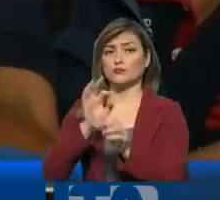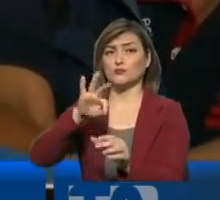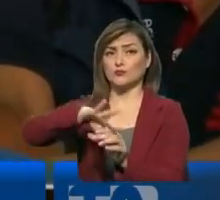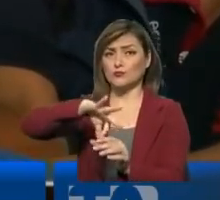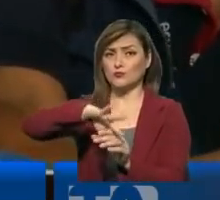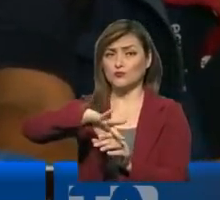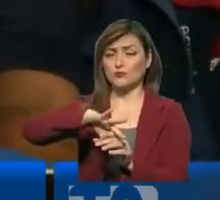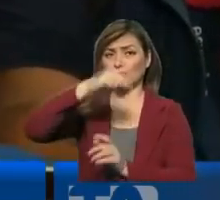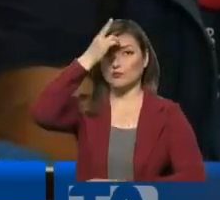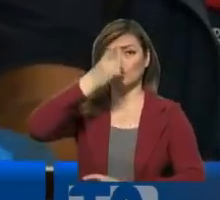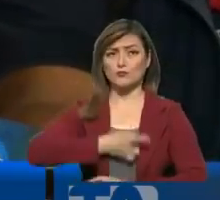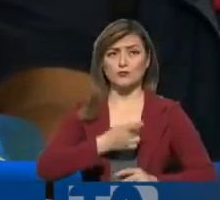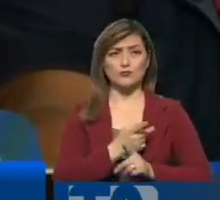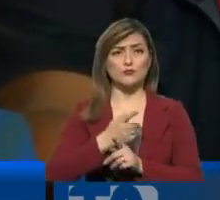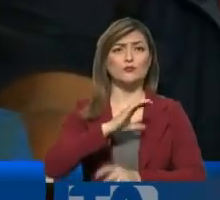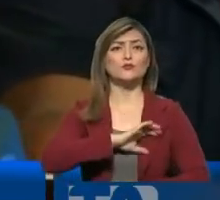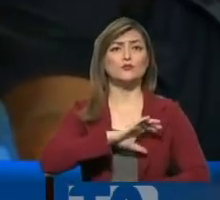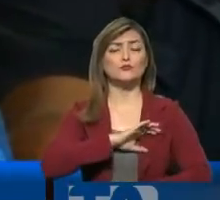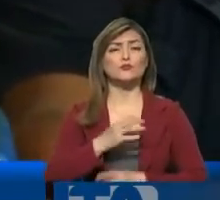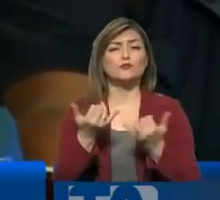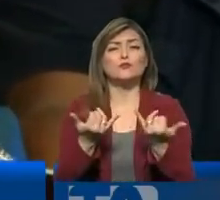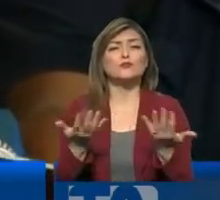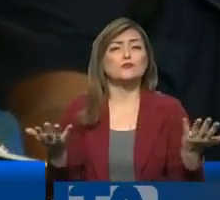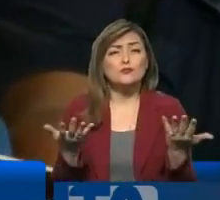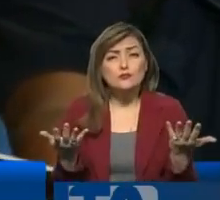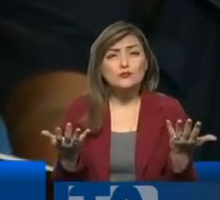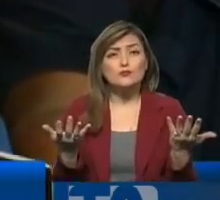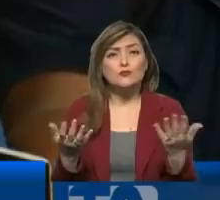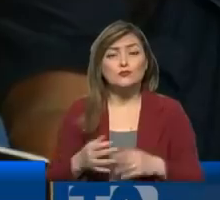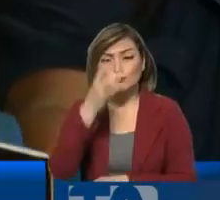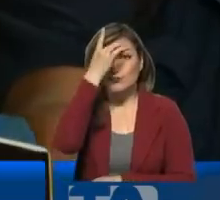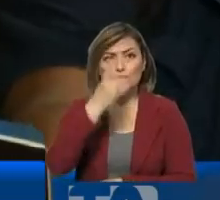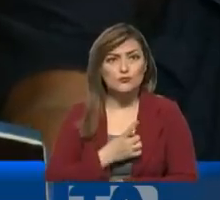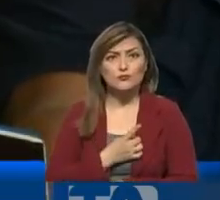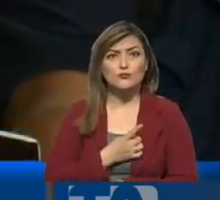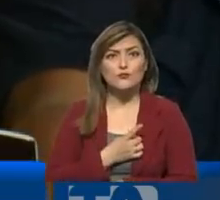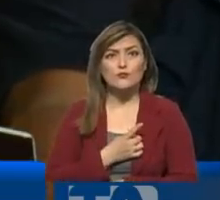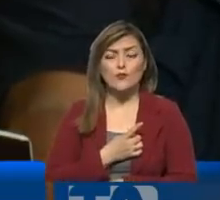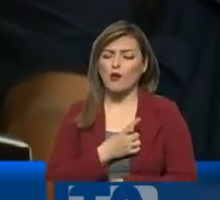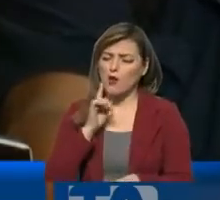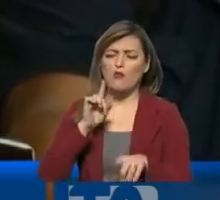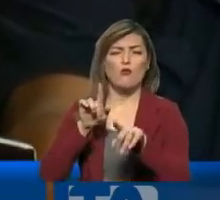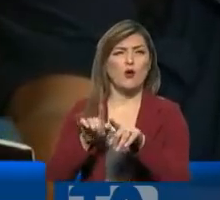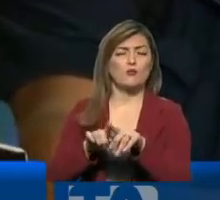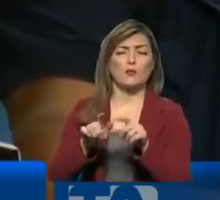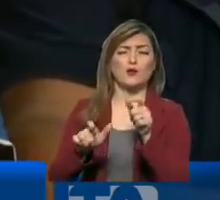votación y la decisión del Consejo Metropolitano hoy día es una decisión que está a tono con